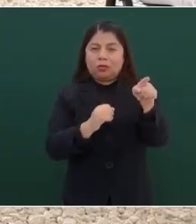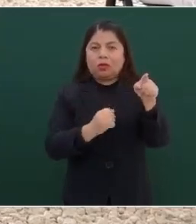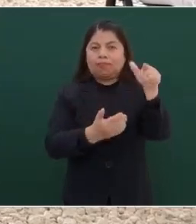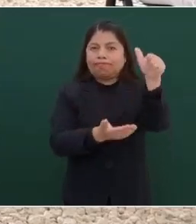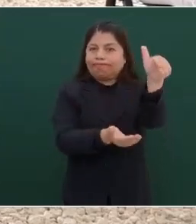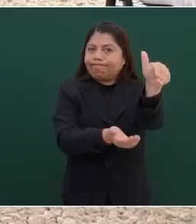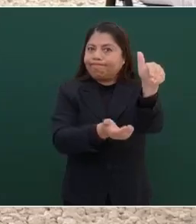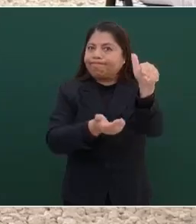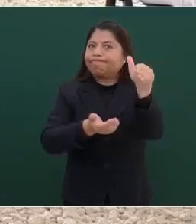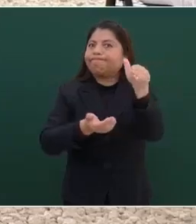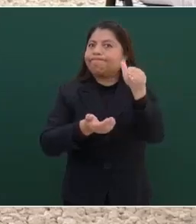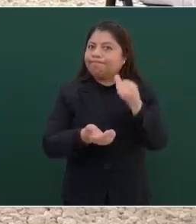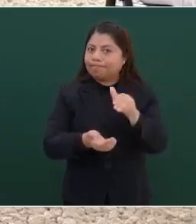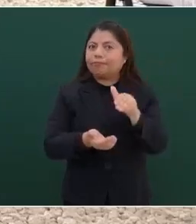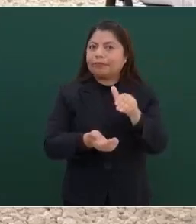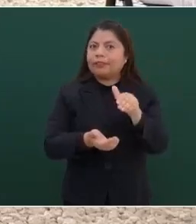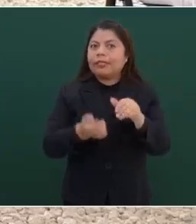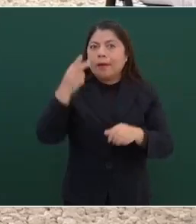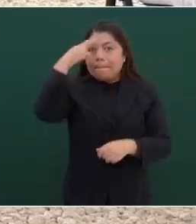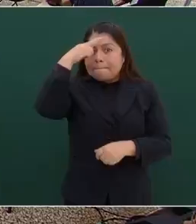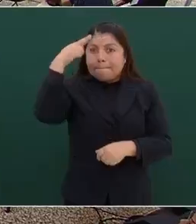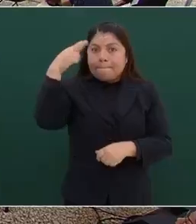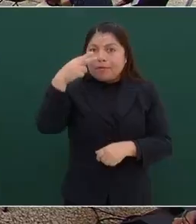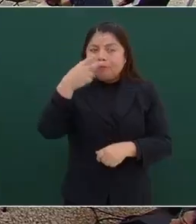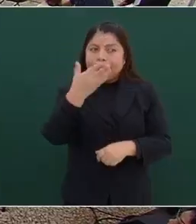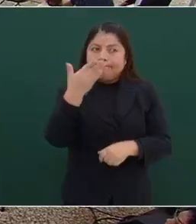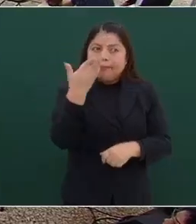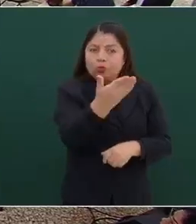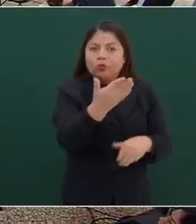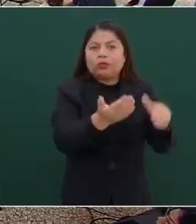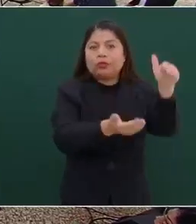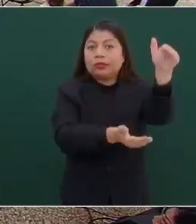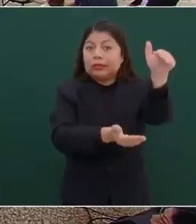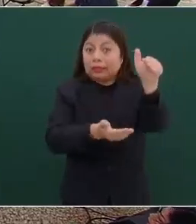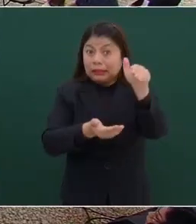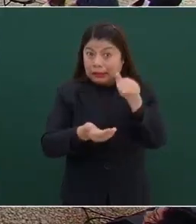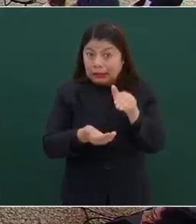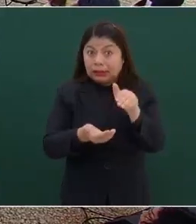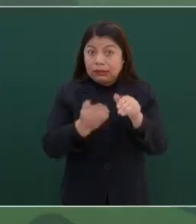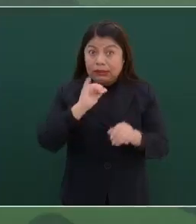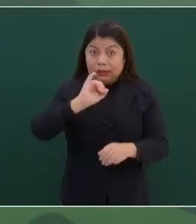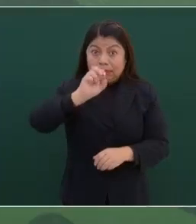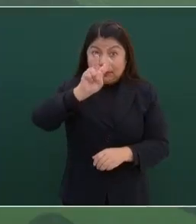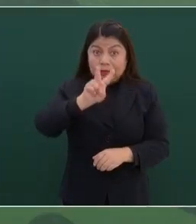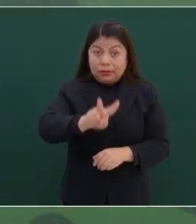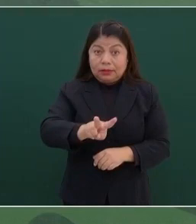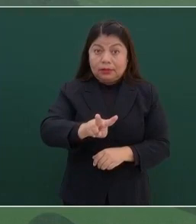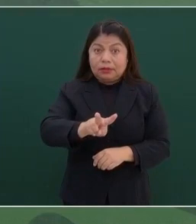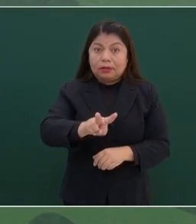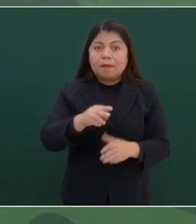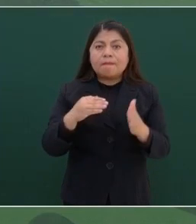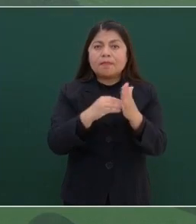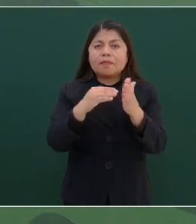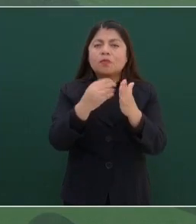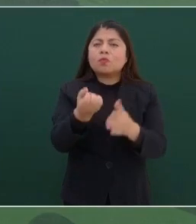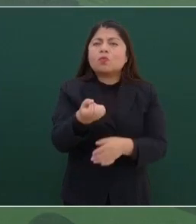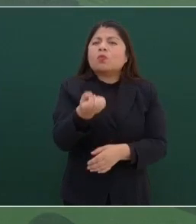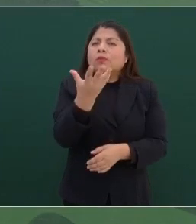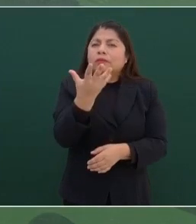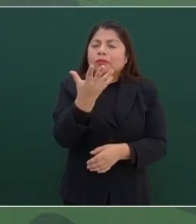y a cuánto ascenderían si es el caso. Gracias. Bueno, esa es una buena noticia.